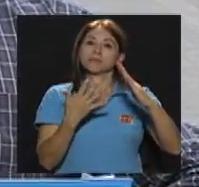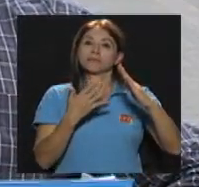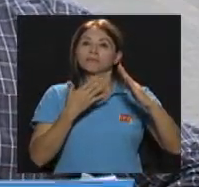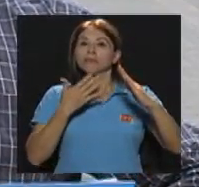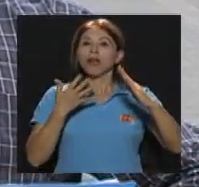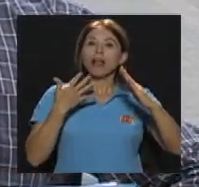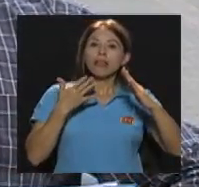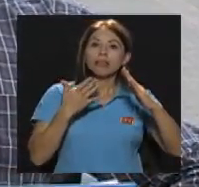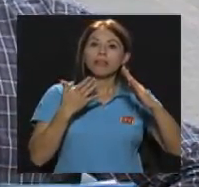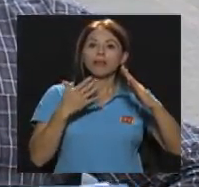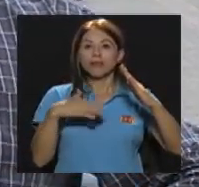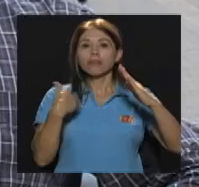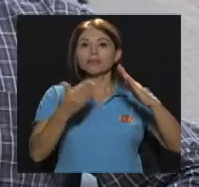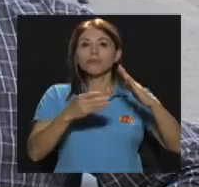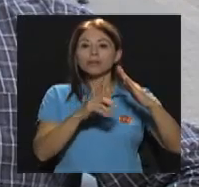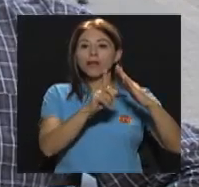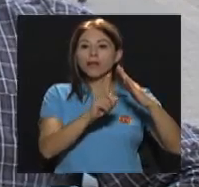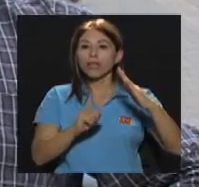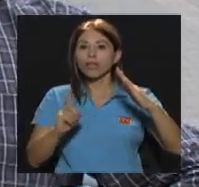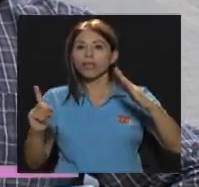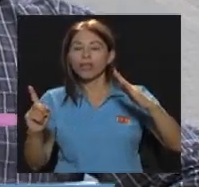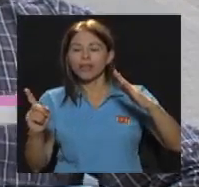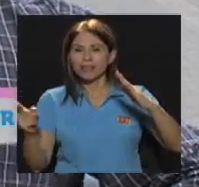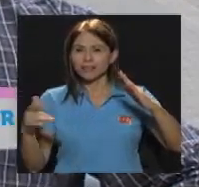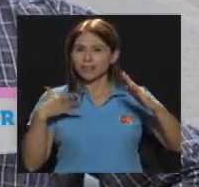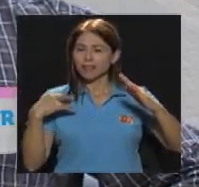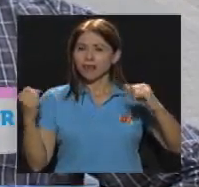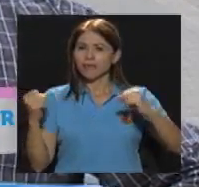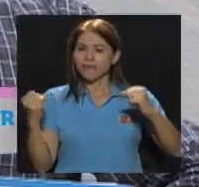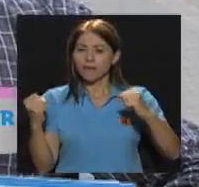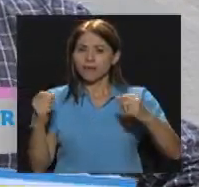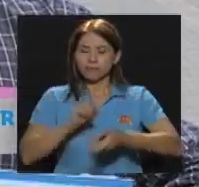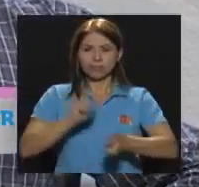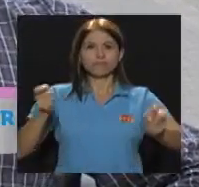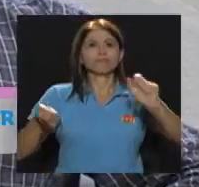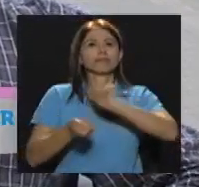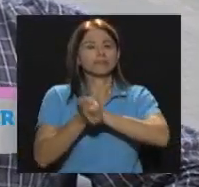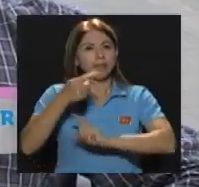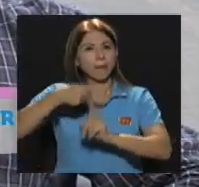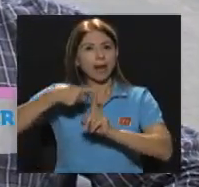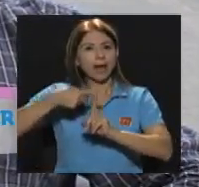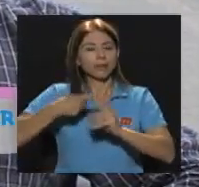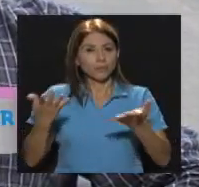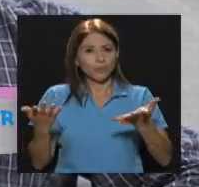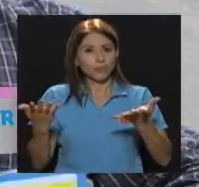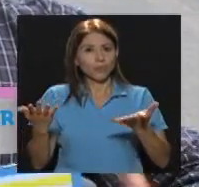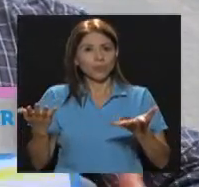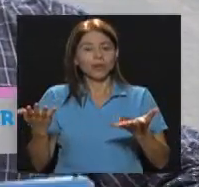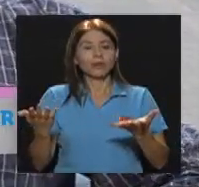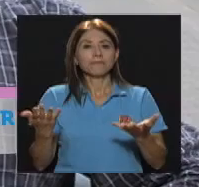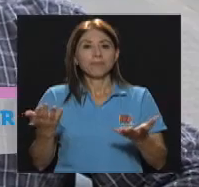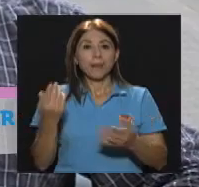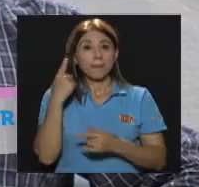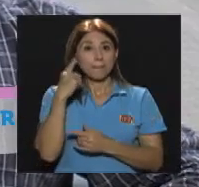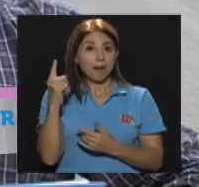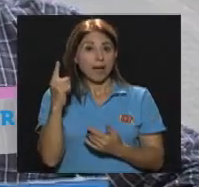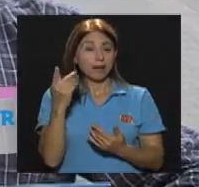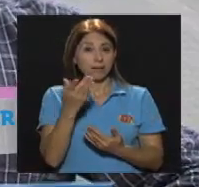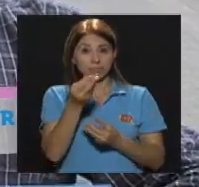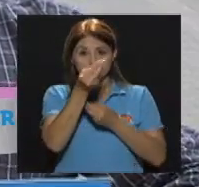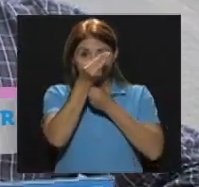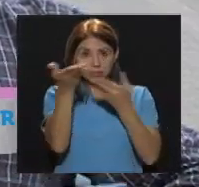temperatura distinta, ¿verdad? Exactamente. Eso, pues, para nuestros televidentes y para ustedes compartirles